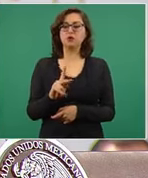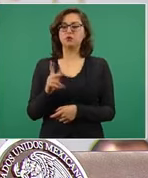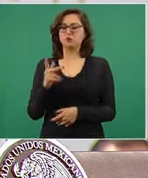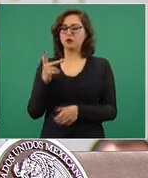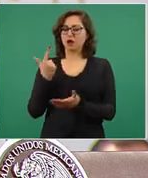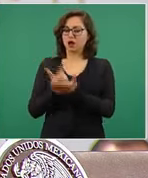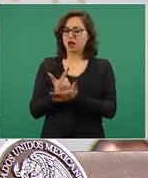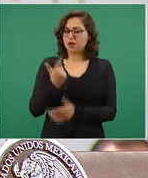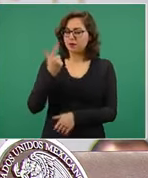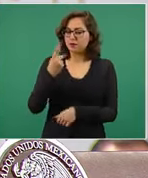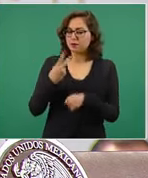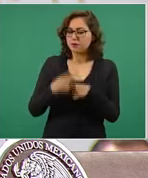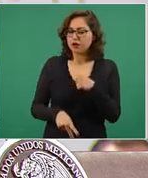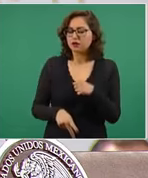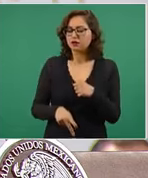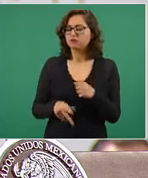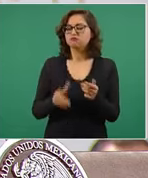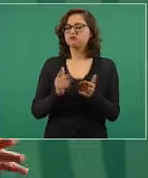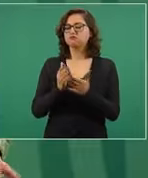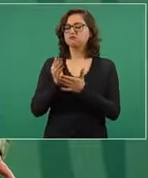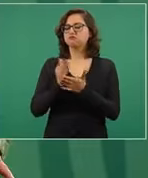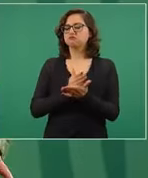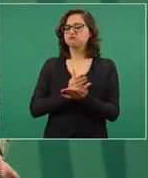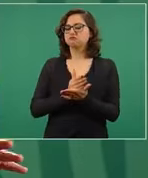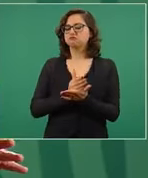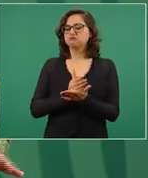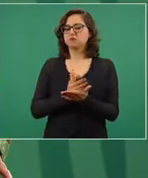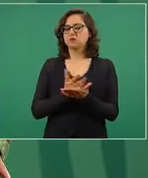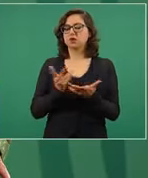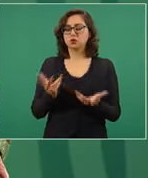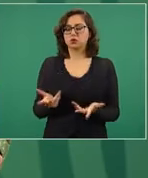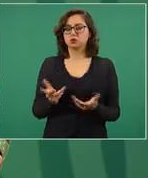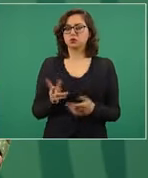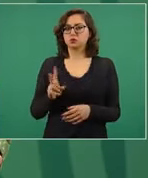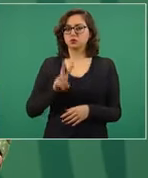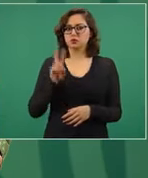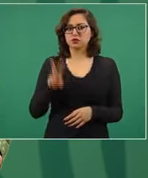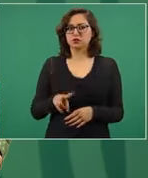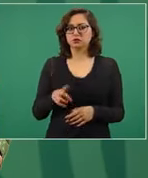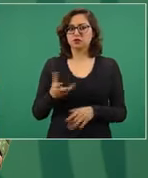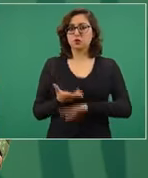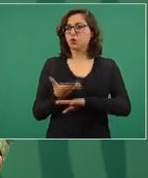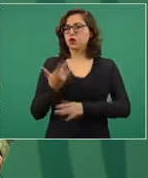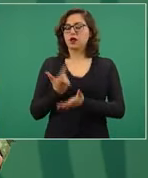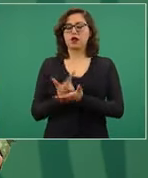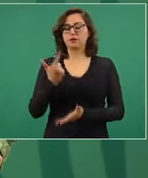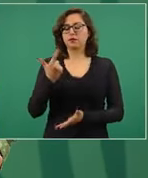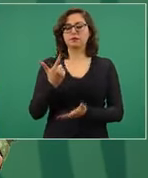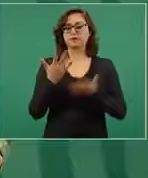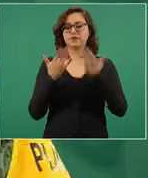ellos quisieran tener con estos, o no han tenido la efectividad, porque no pueden